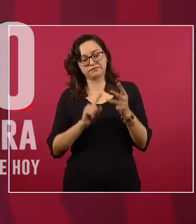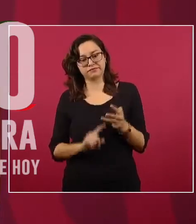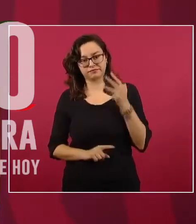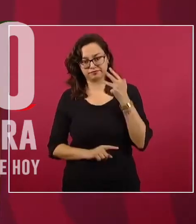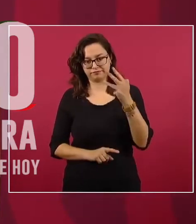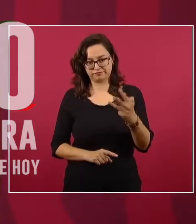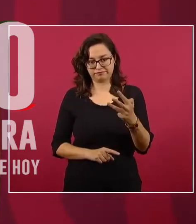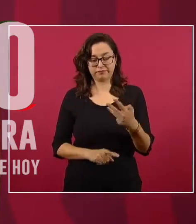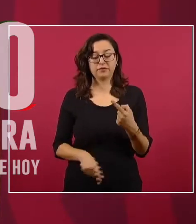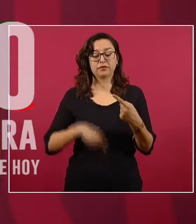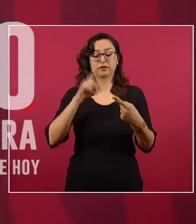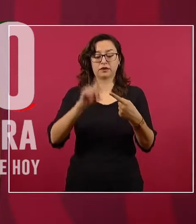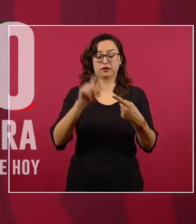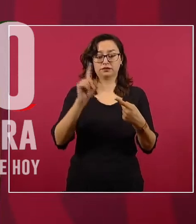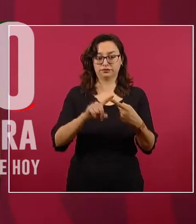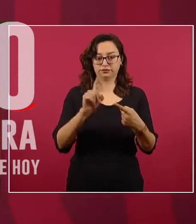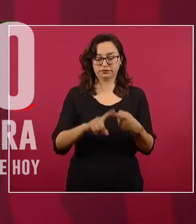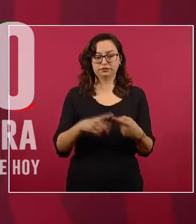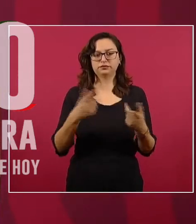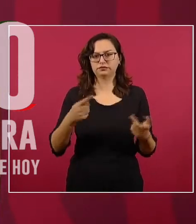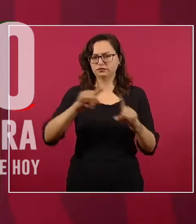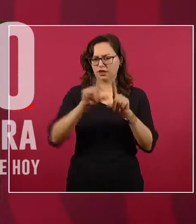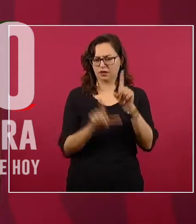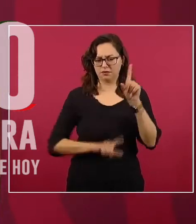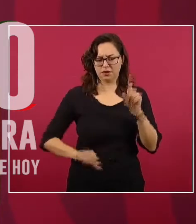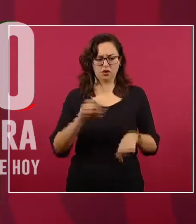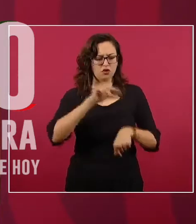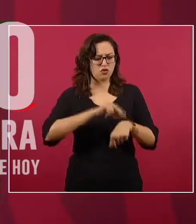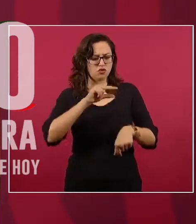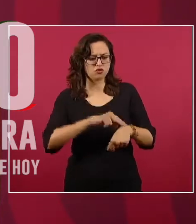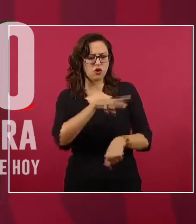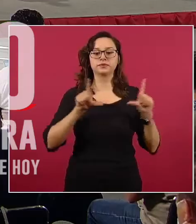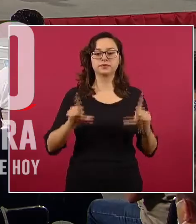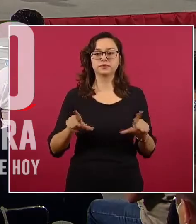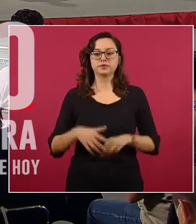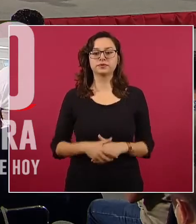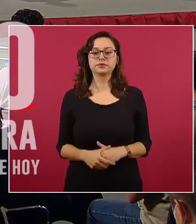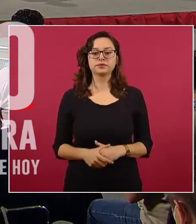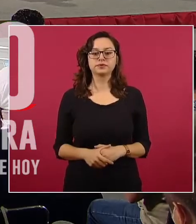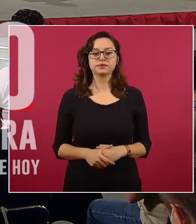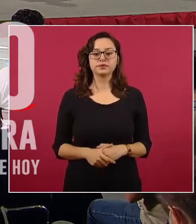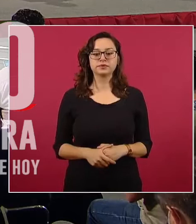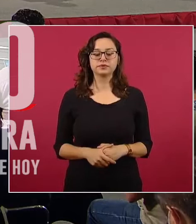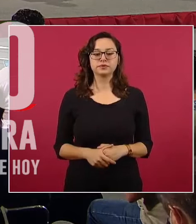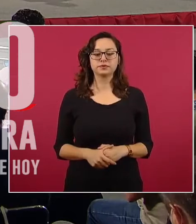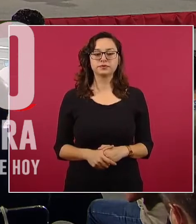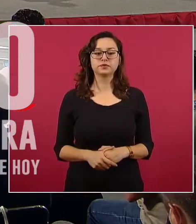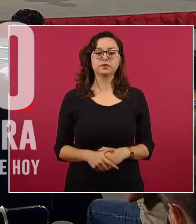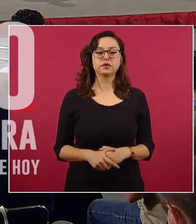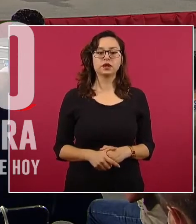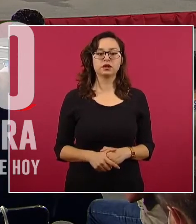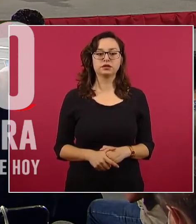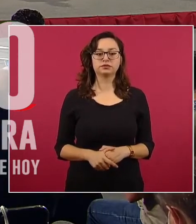número de médicos generales y especialistas con que se cuenta en nuestro país. Como ustedes